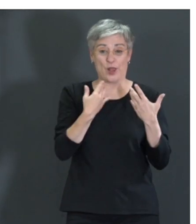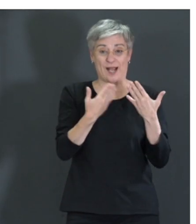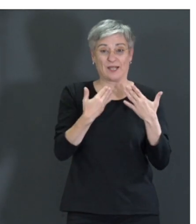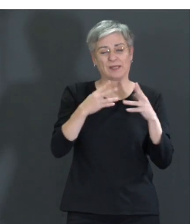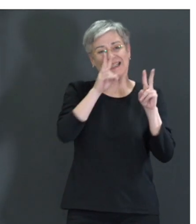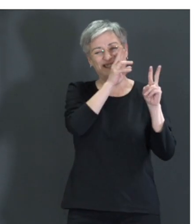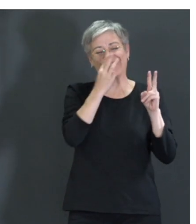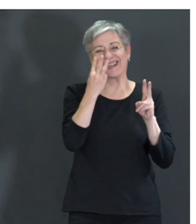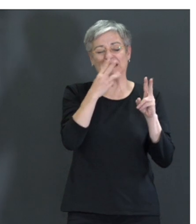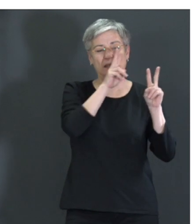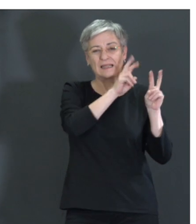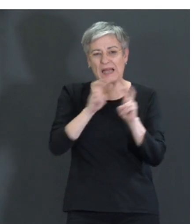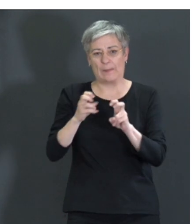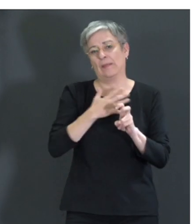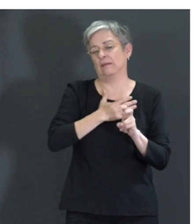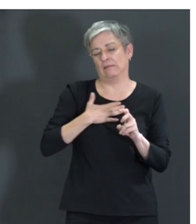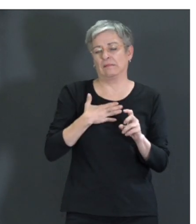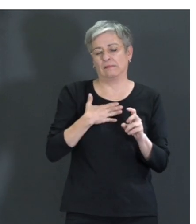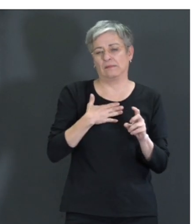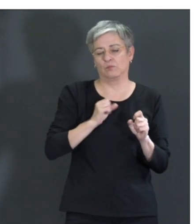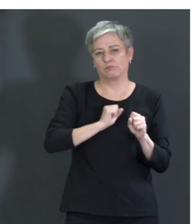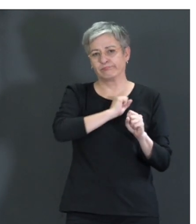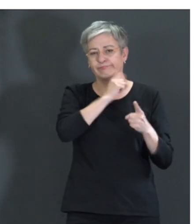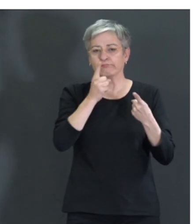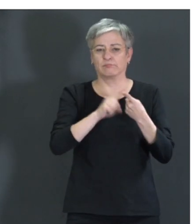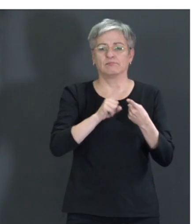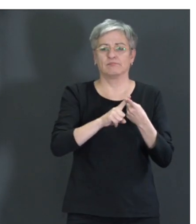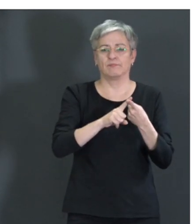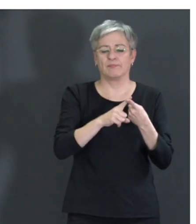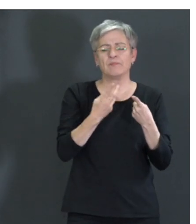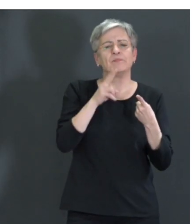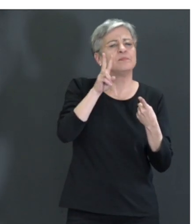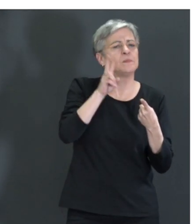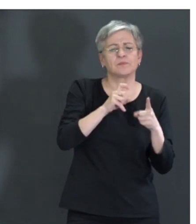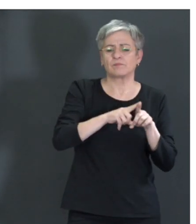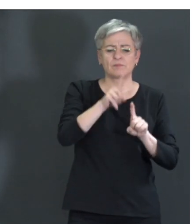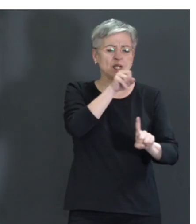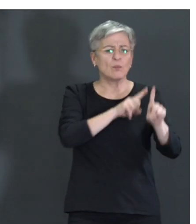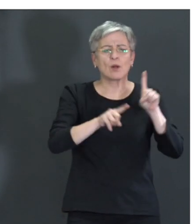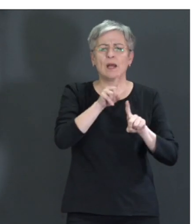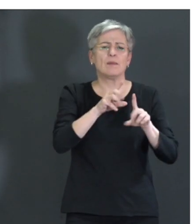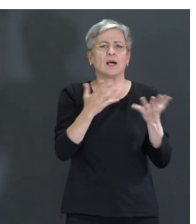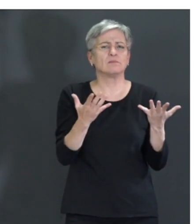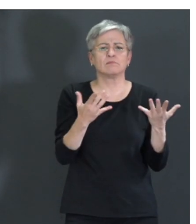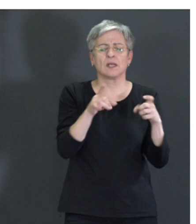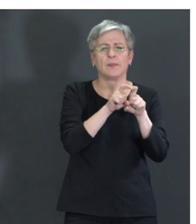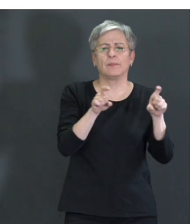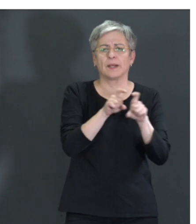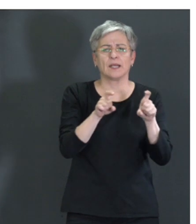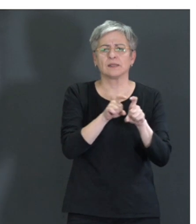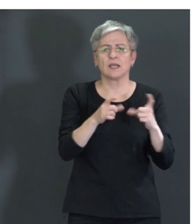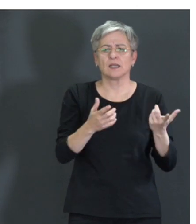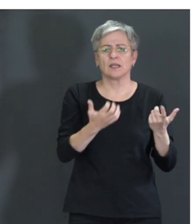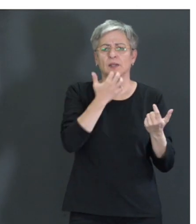y vamos a empezar un poco por lo que es la problemática de las empresas, ¿no? ¿Cuál es la etapa